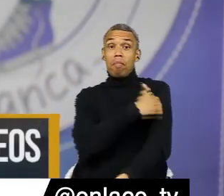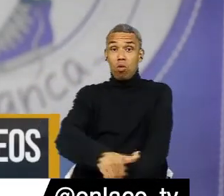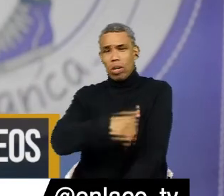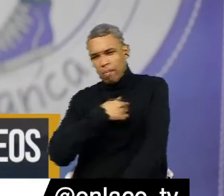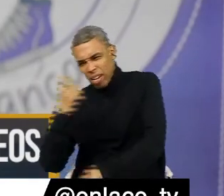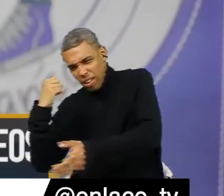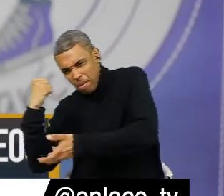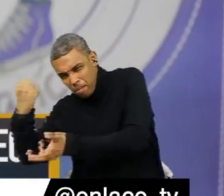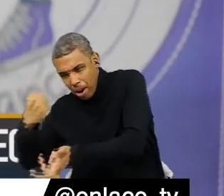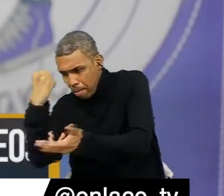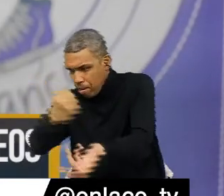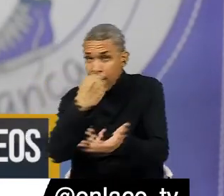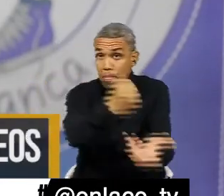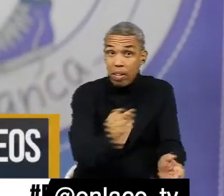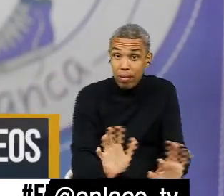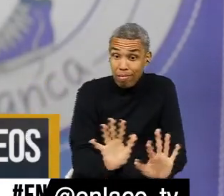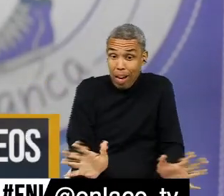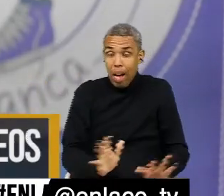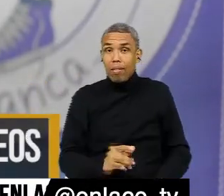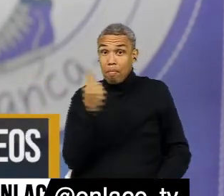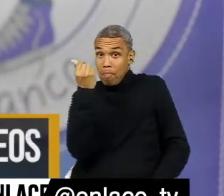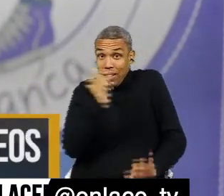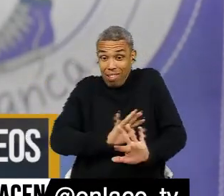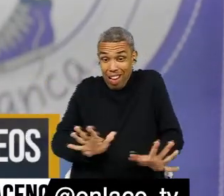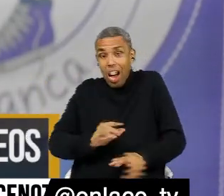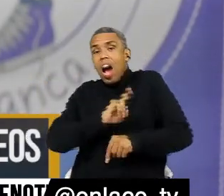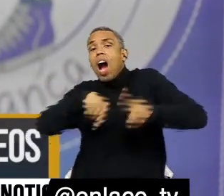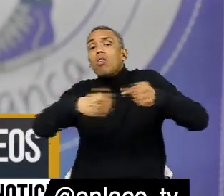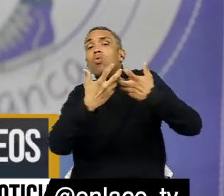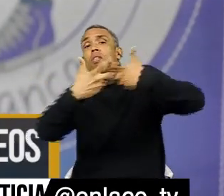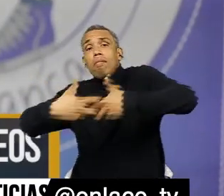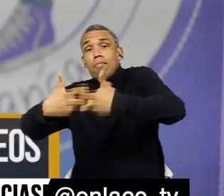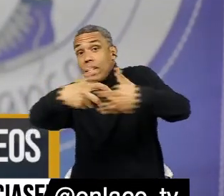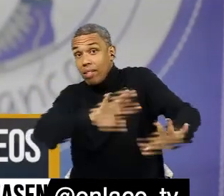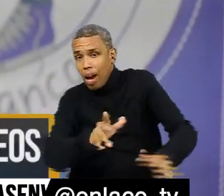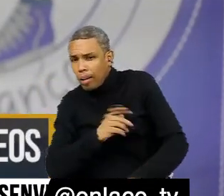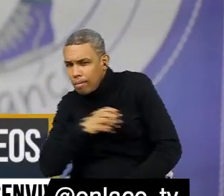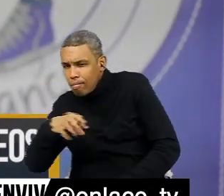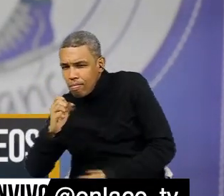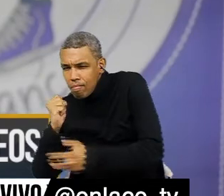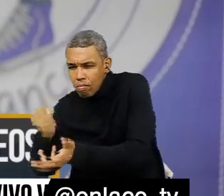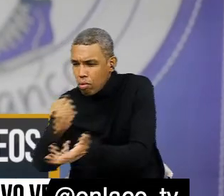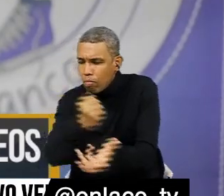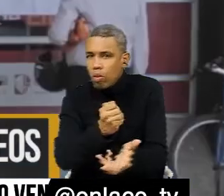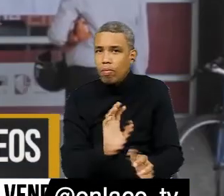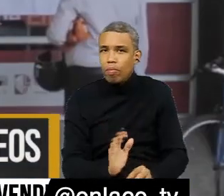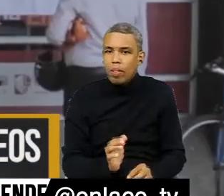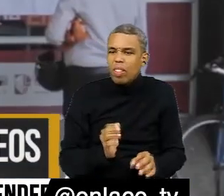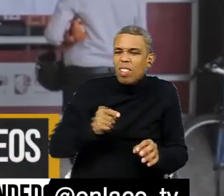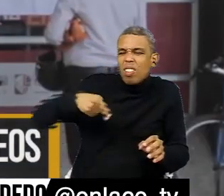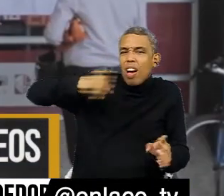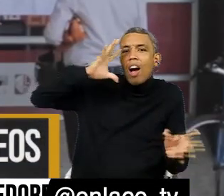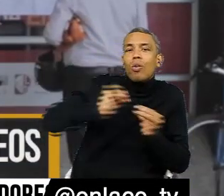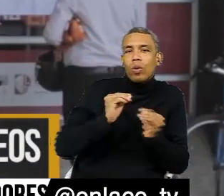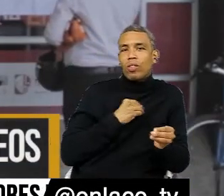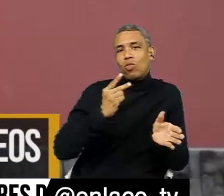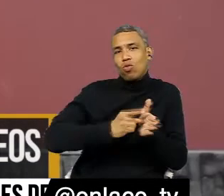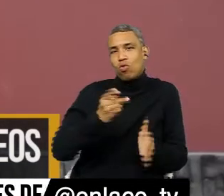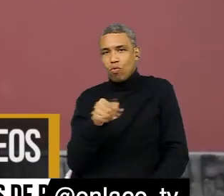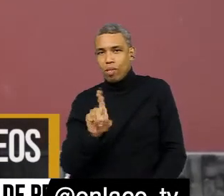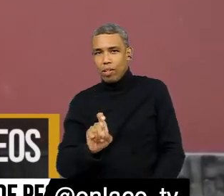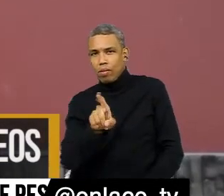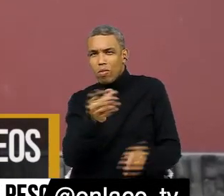de este primer desembolso del recurso y la vigencia de este recurso es 2016. Toda la información la pueden recibir